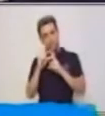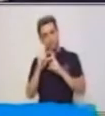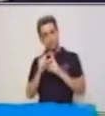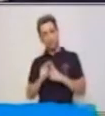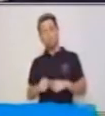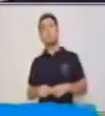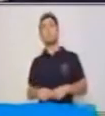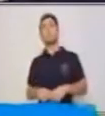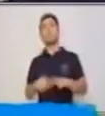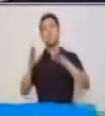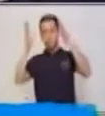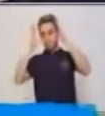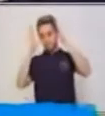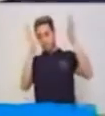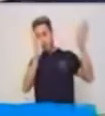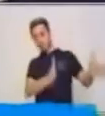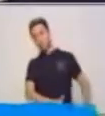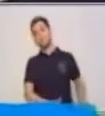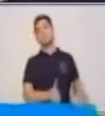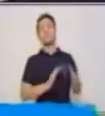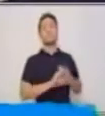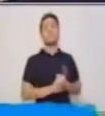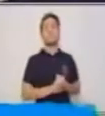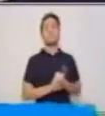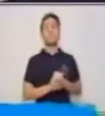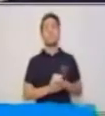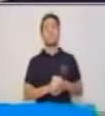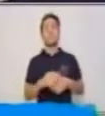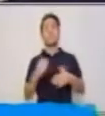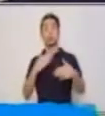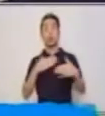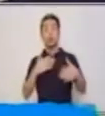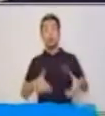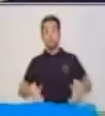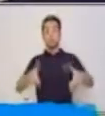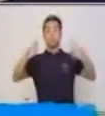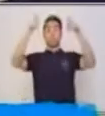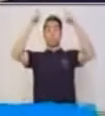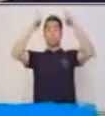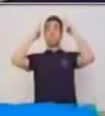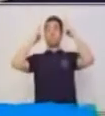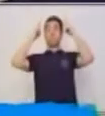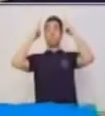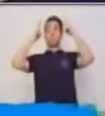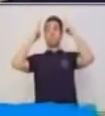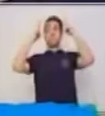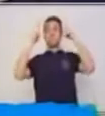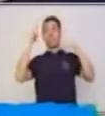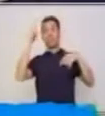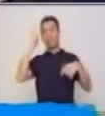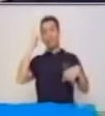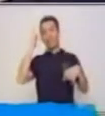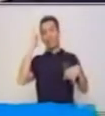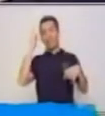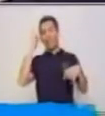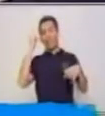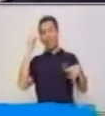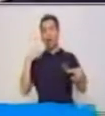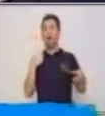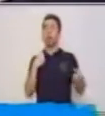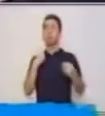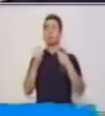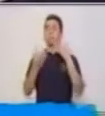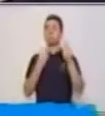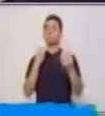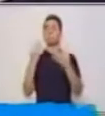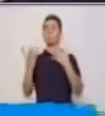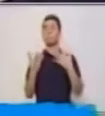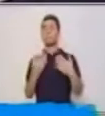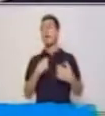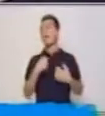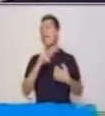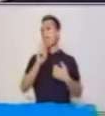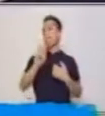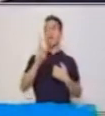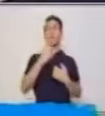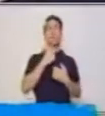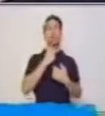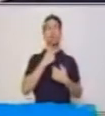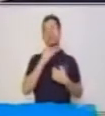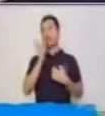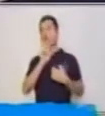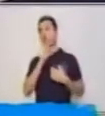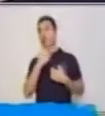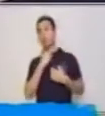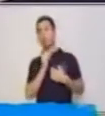Cuando yo tengo el sombrero negro, yo voy a decir todo lo que no me gusta del problema que estamos resolviendo.